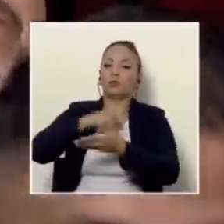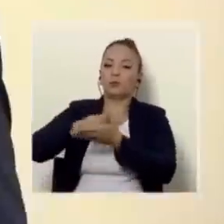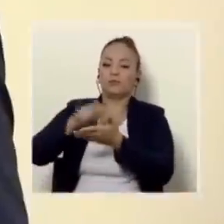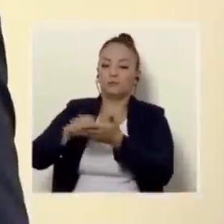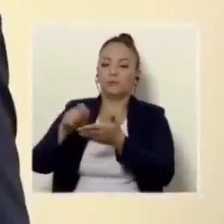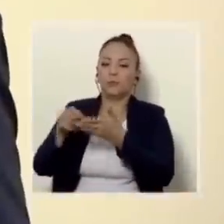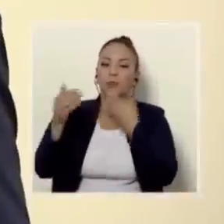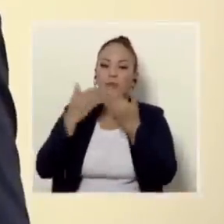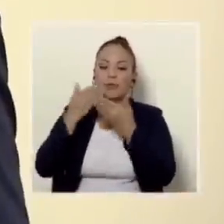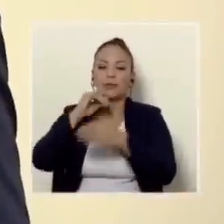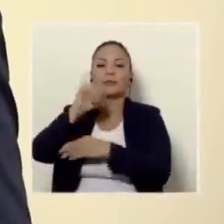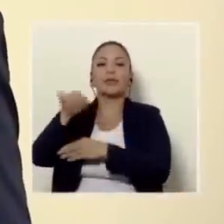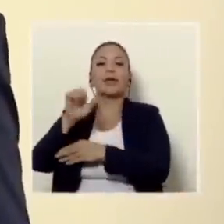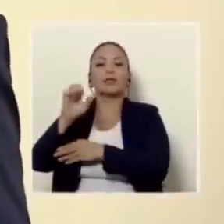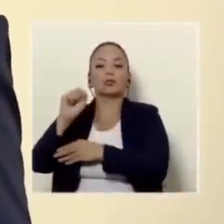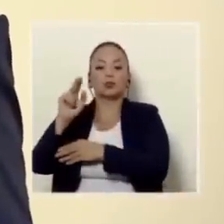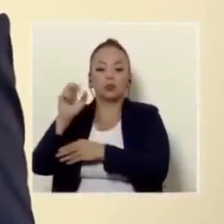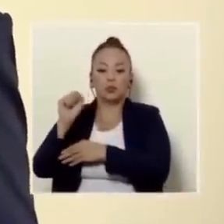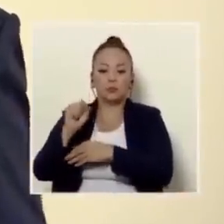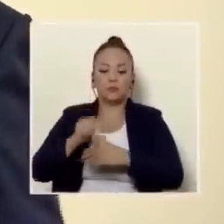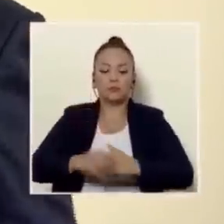nota. Muchas gracias, don Jesús.